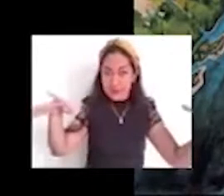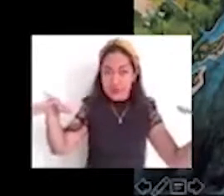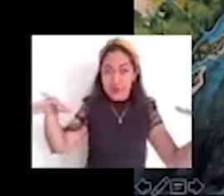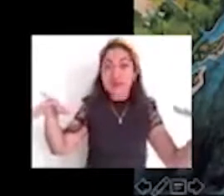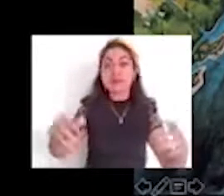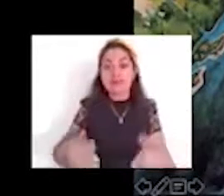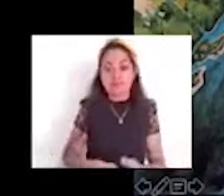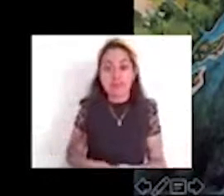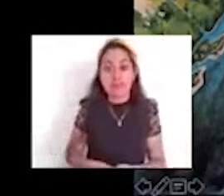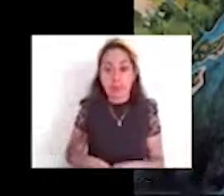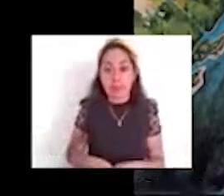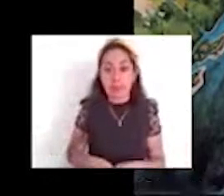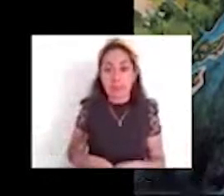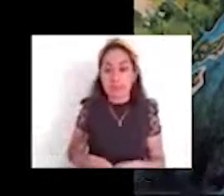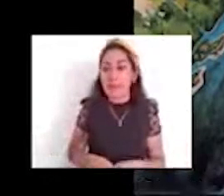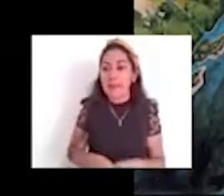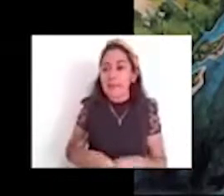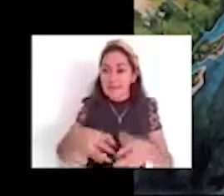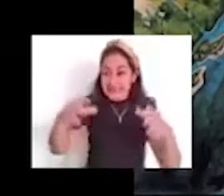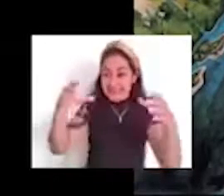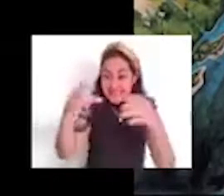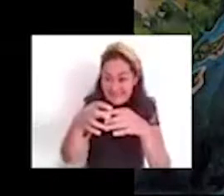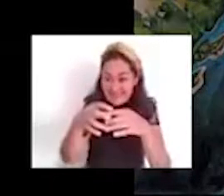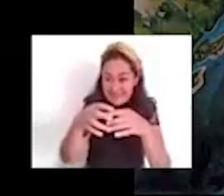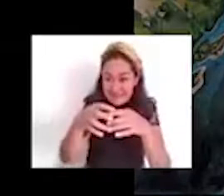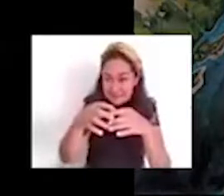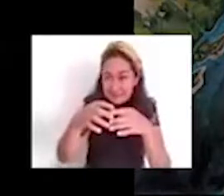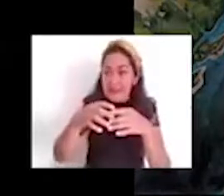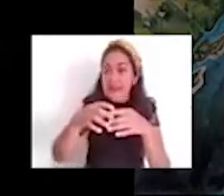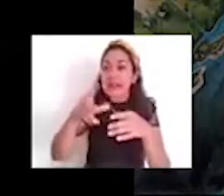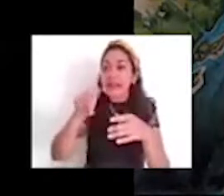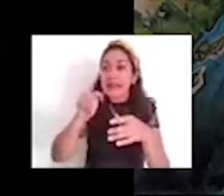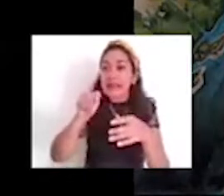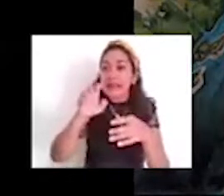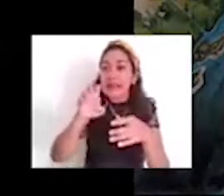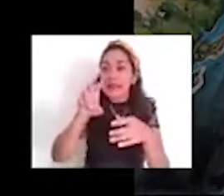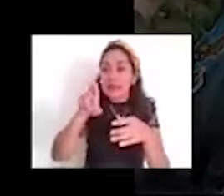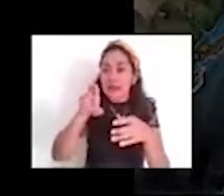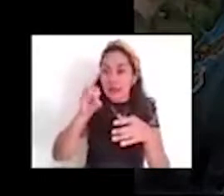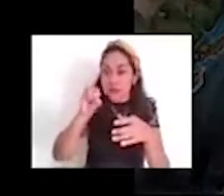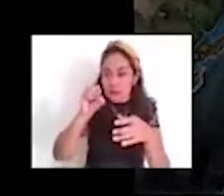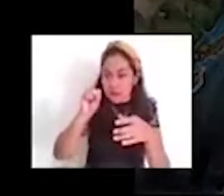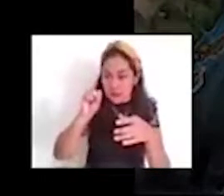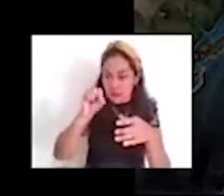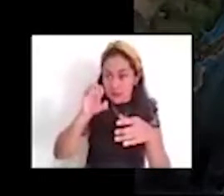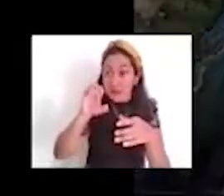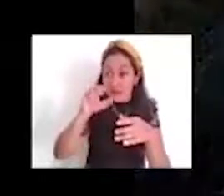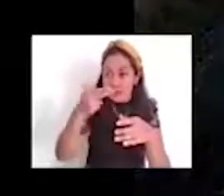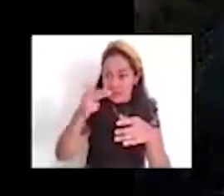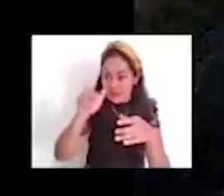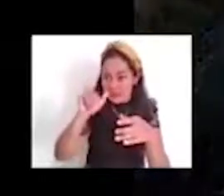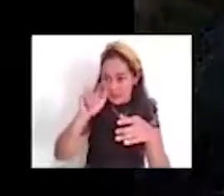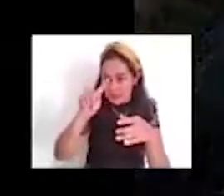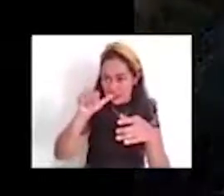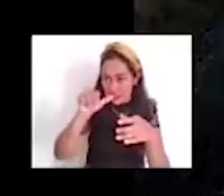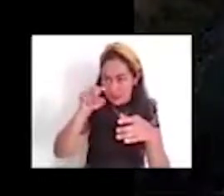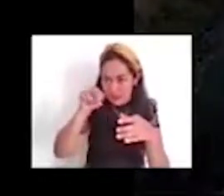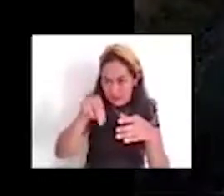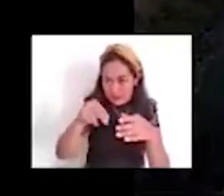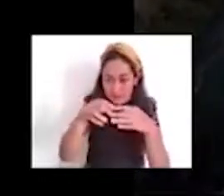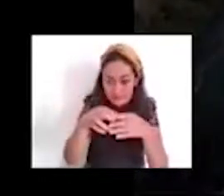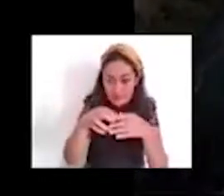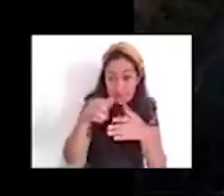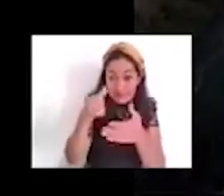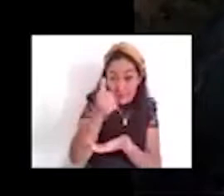la capital de Tenochtitlan, perdónenme, de México Tenochtitlan, ¿no?, con su ciudad